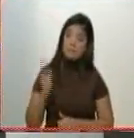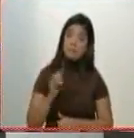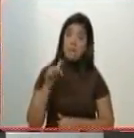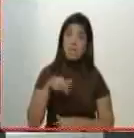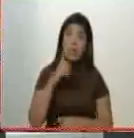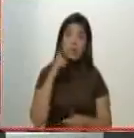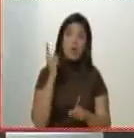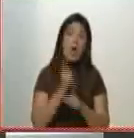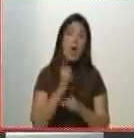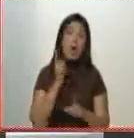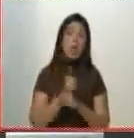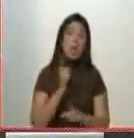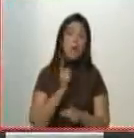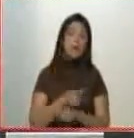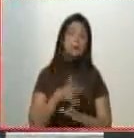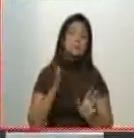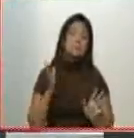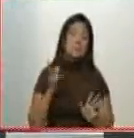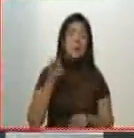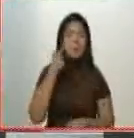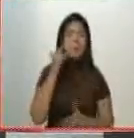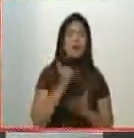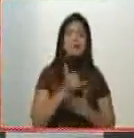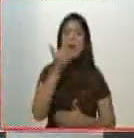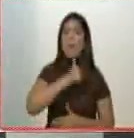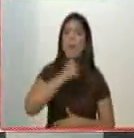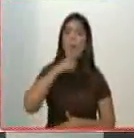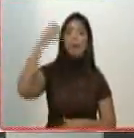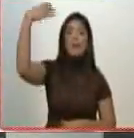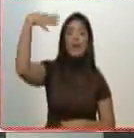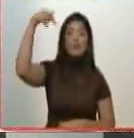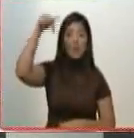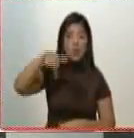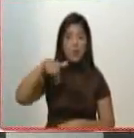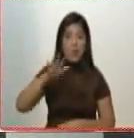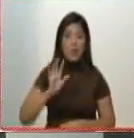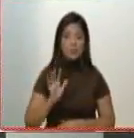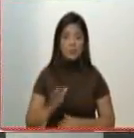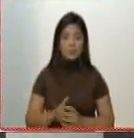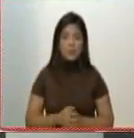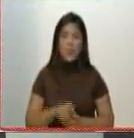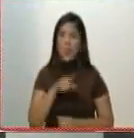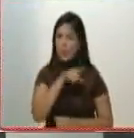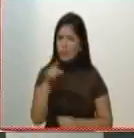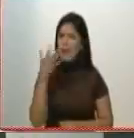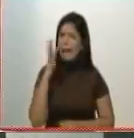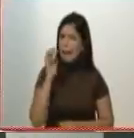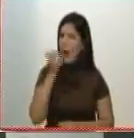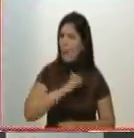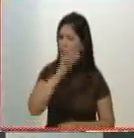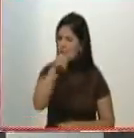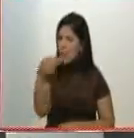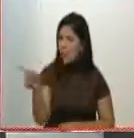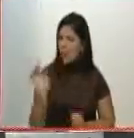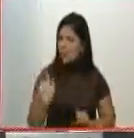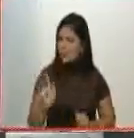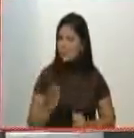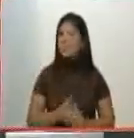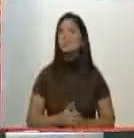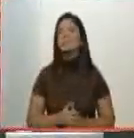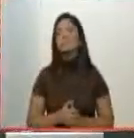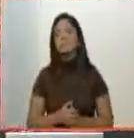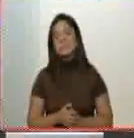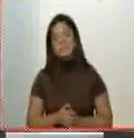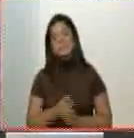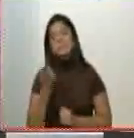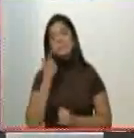de fuego para ver si aguantan el sol del día de hoy. ¿Ustedes creen que lo aguanten? Bueno, vamos a